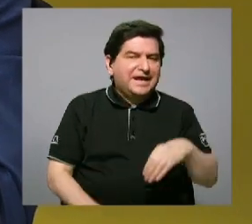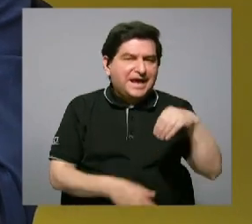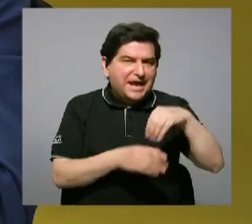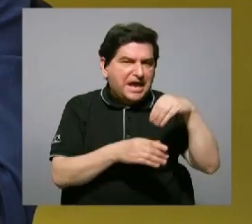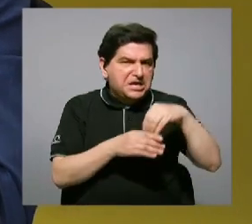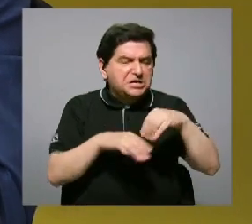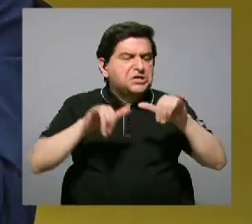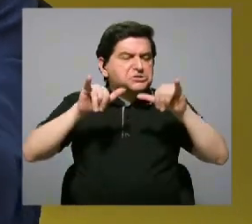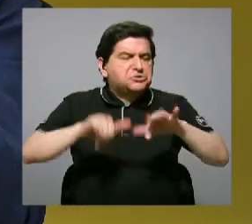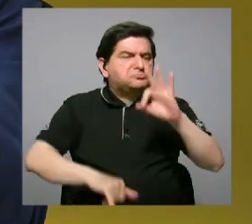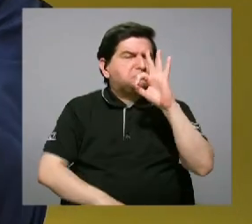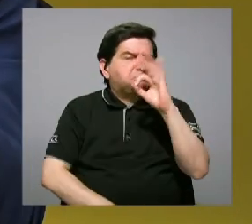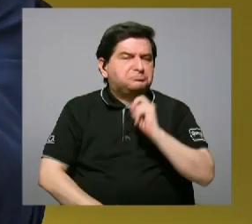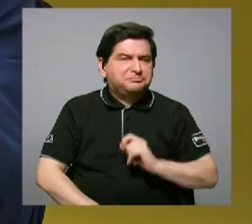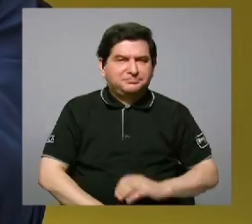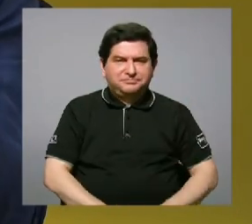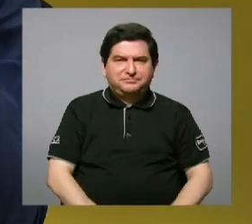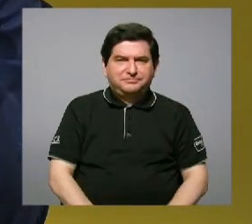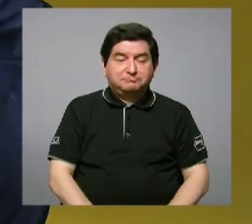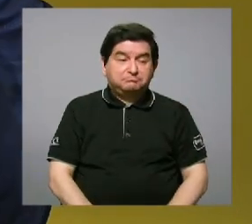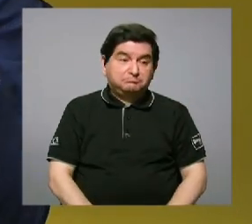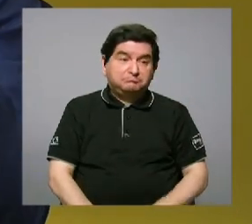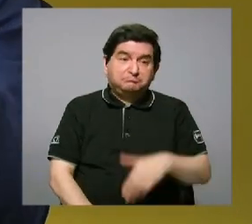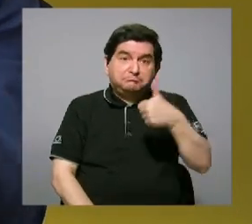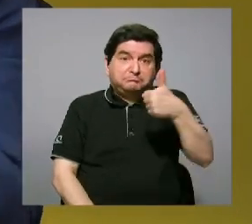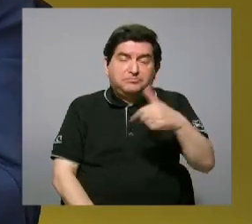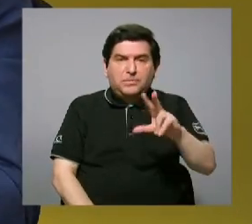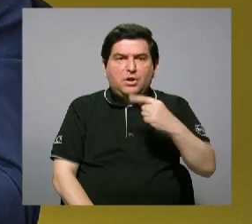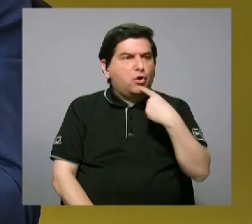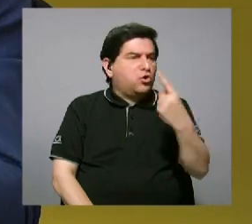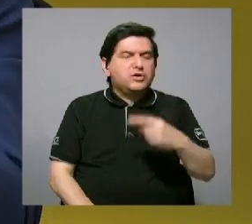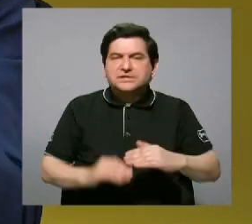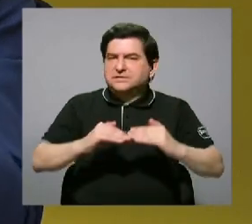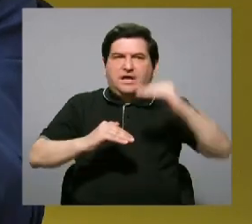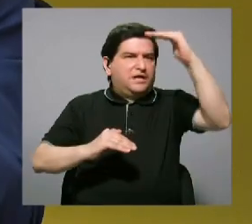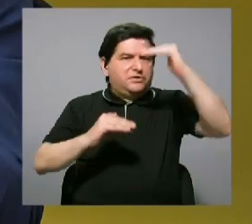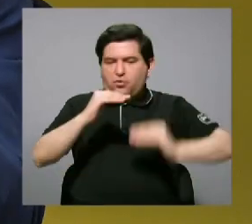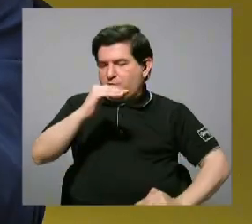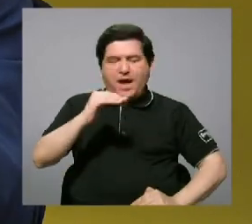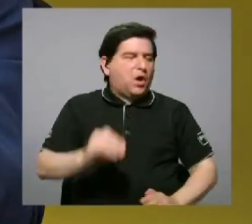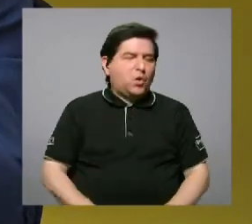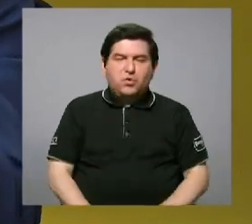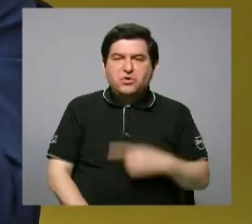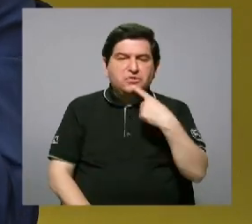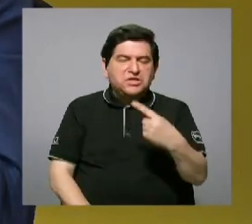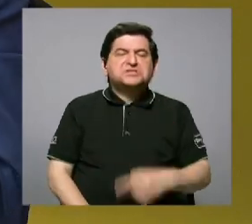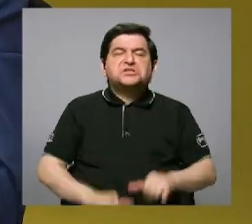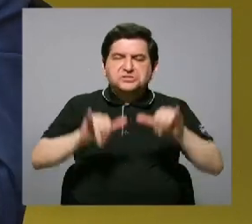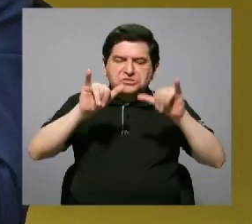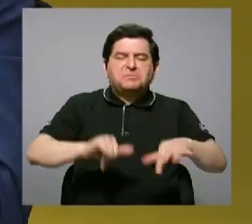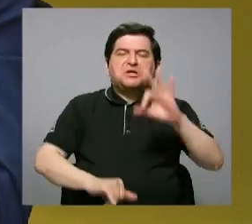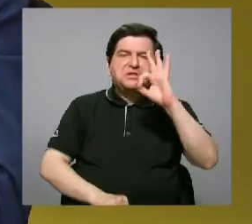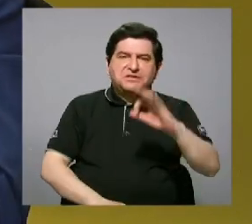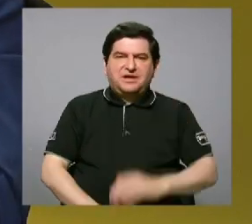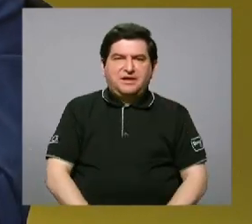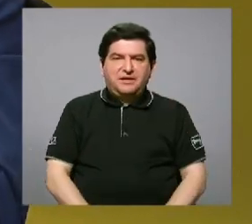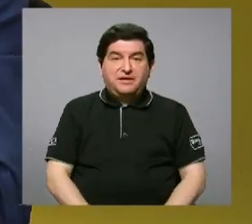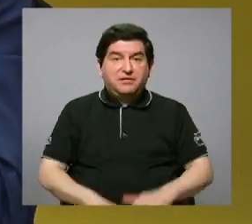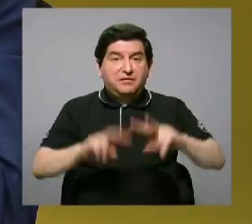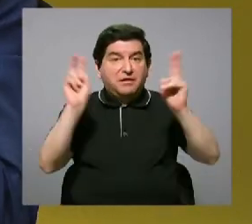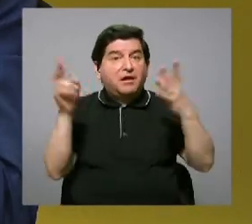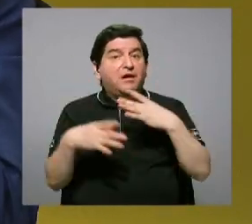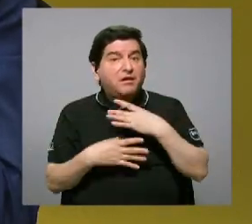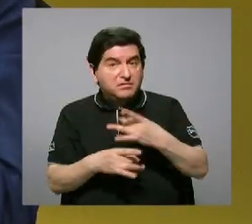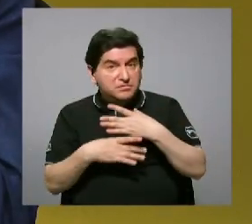son estables, lo cual está bien. No dice que si son altos o bajos, no, simplemente estables, los considera que son estables, bueno, lo cual es un tema